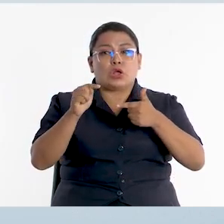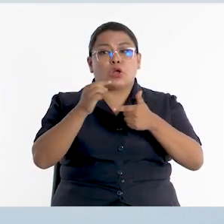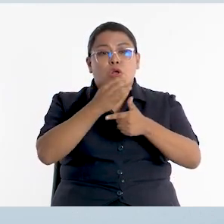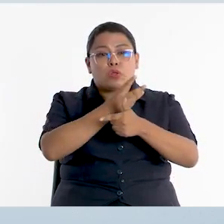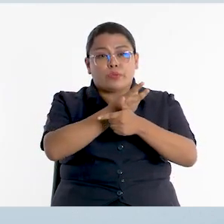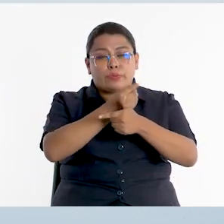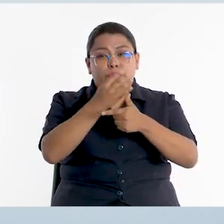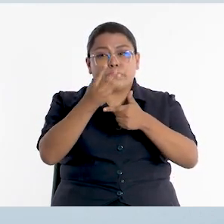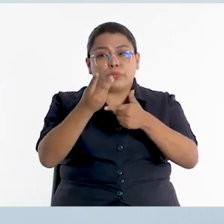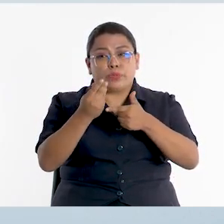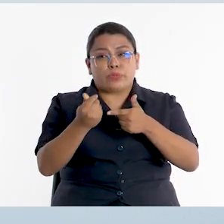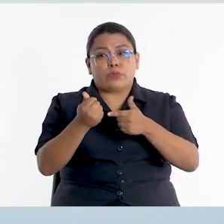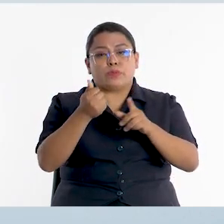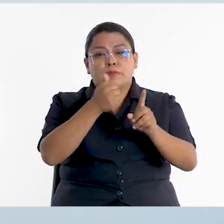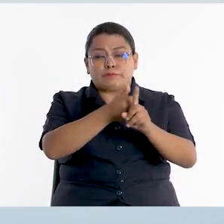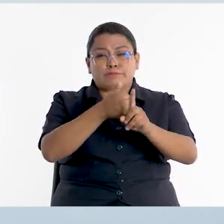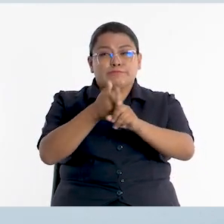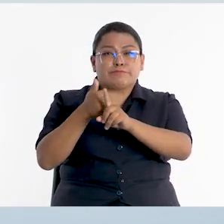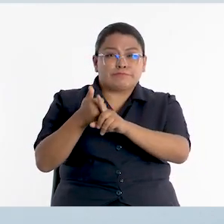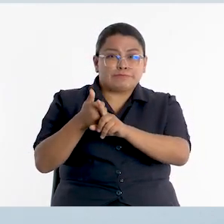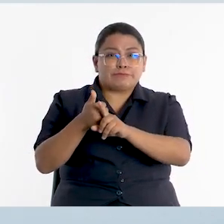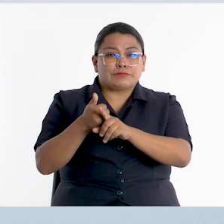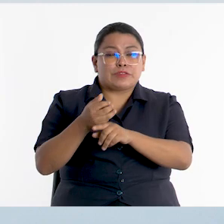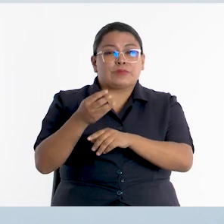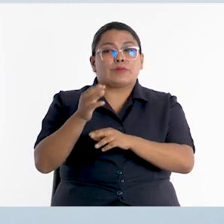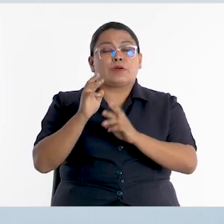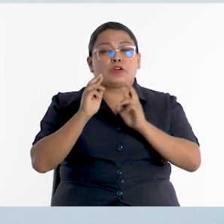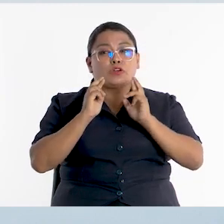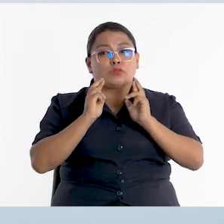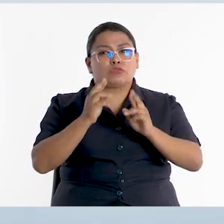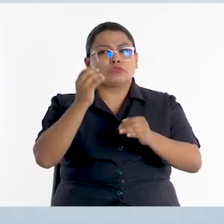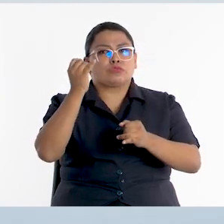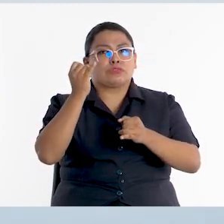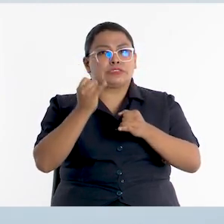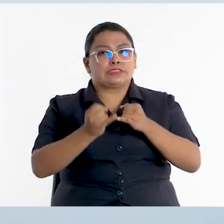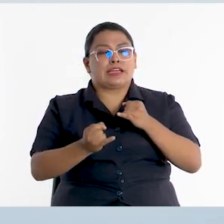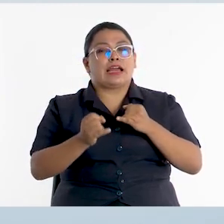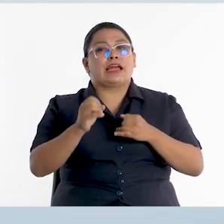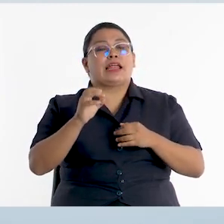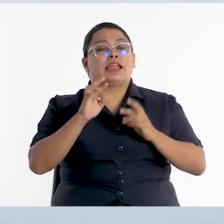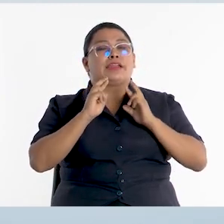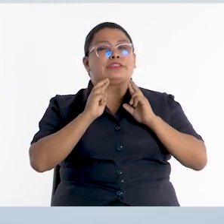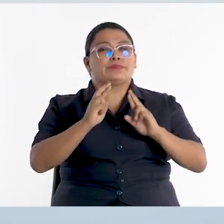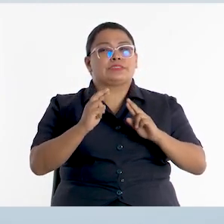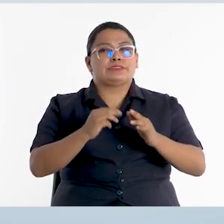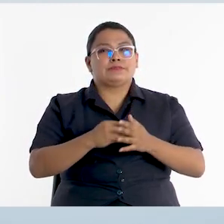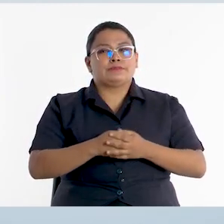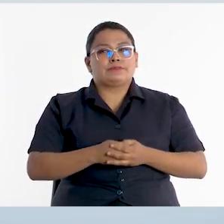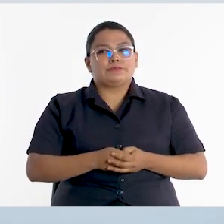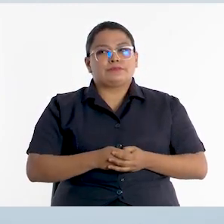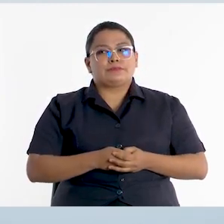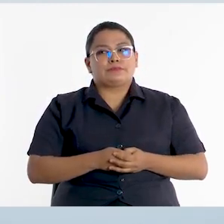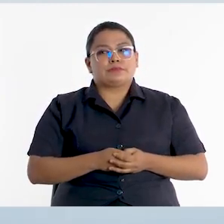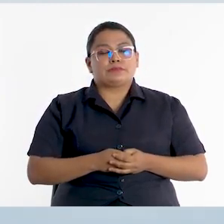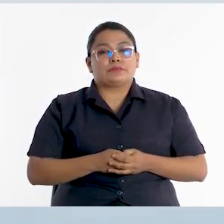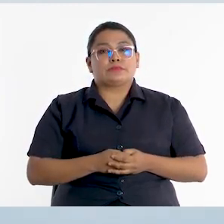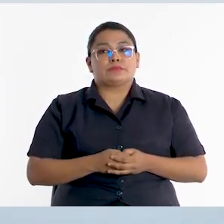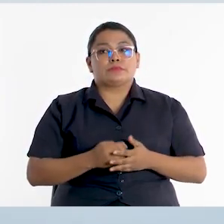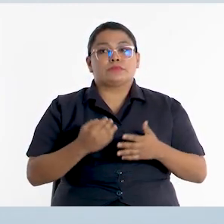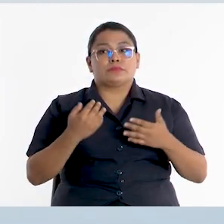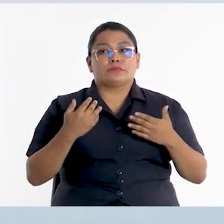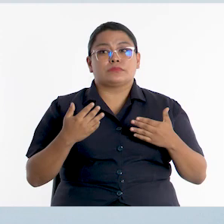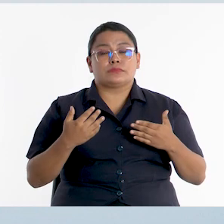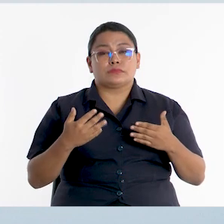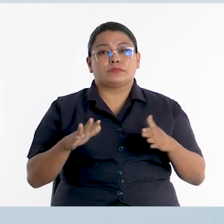divisor y variar 1 a 1 esta cantidad que corresponde finalmente al cociente,